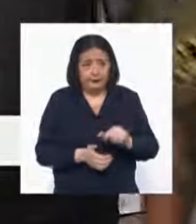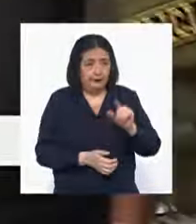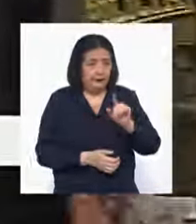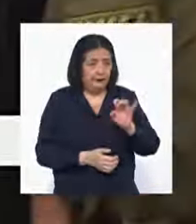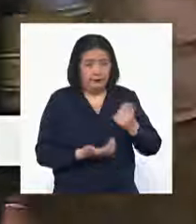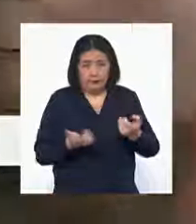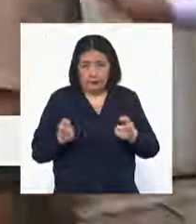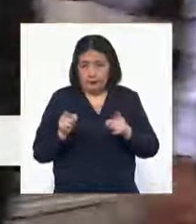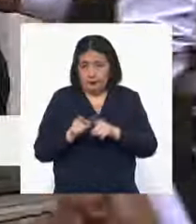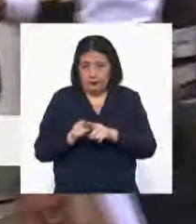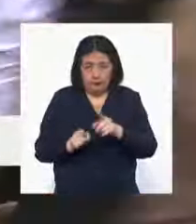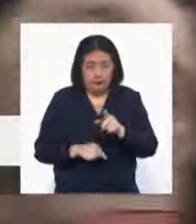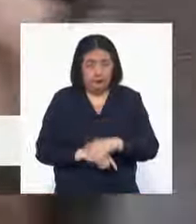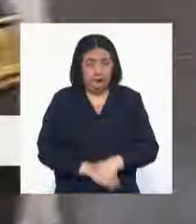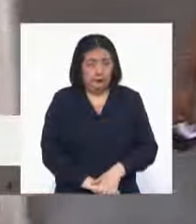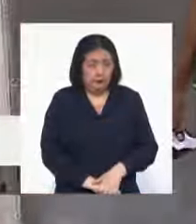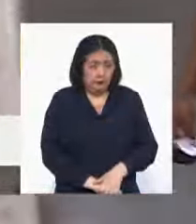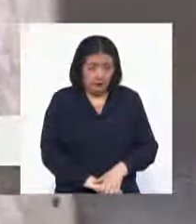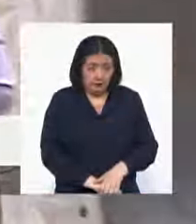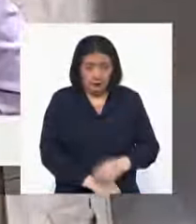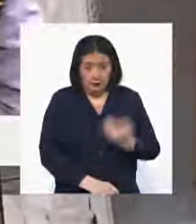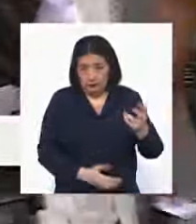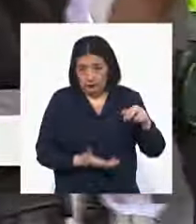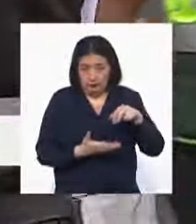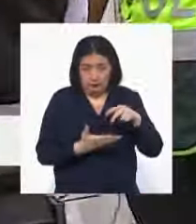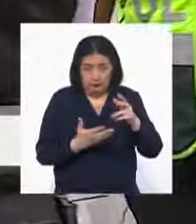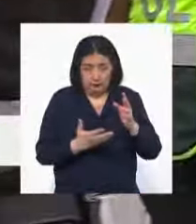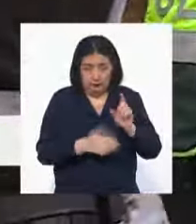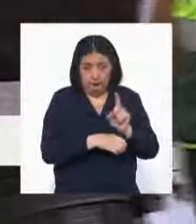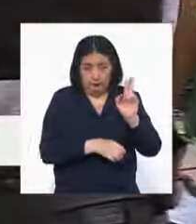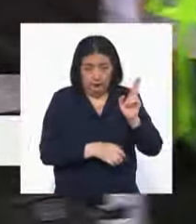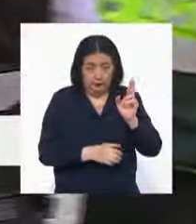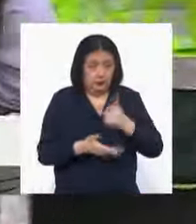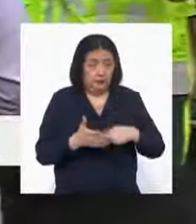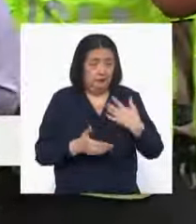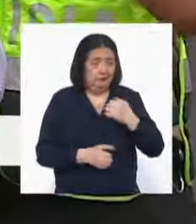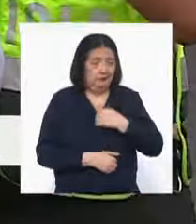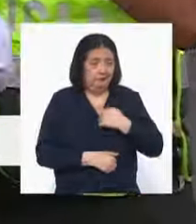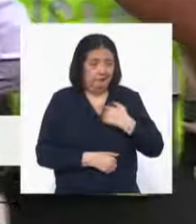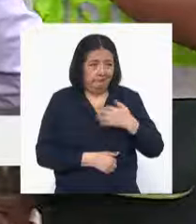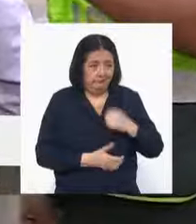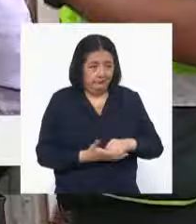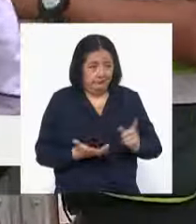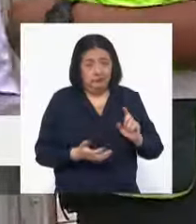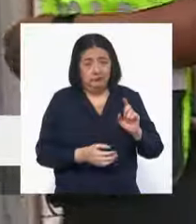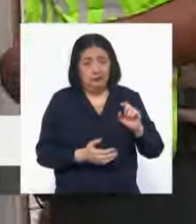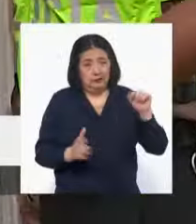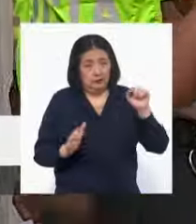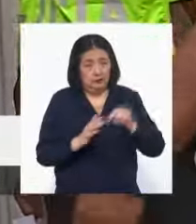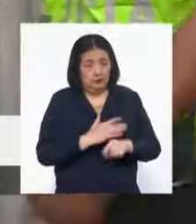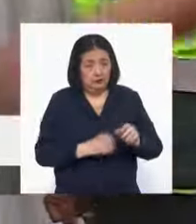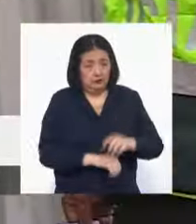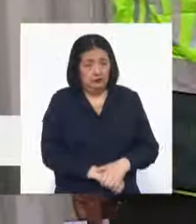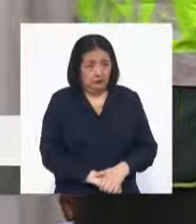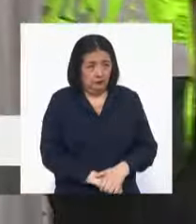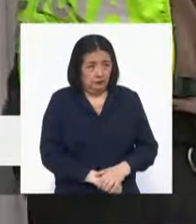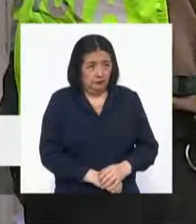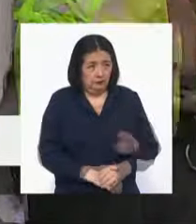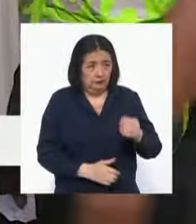la pareja de esta persona que lamentablemente ha sido asesinada